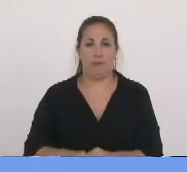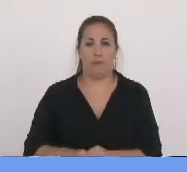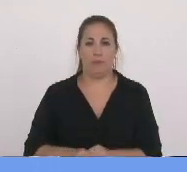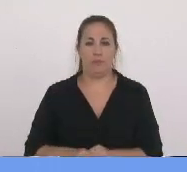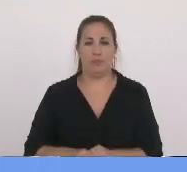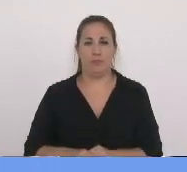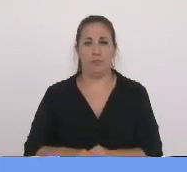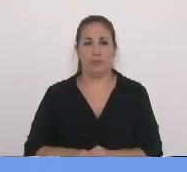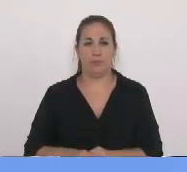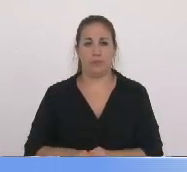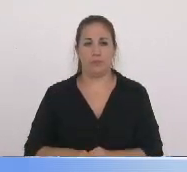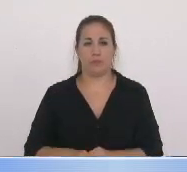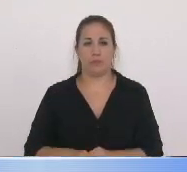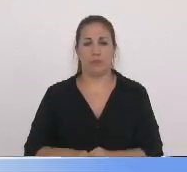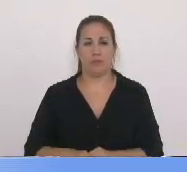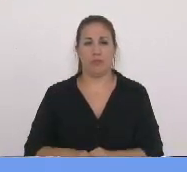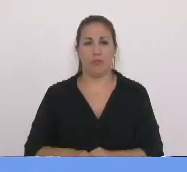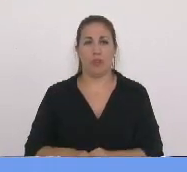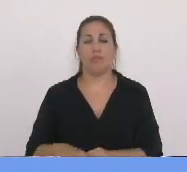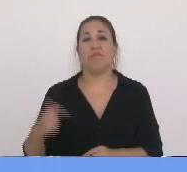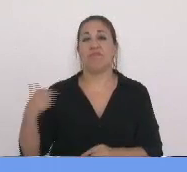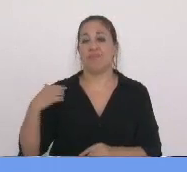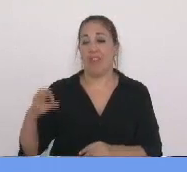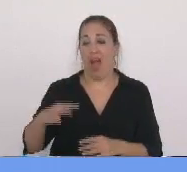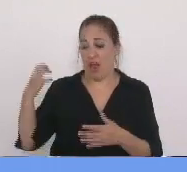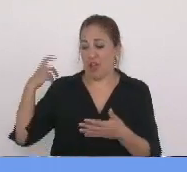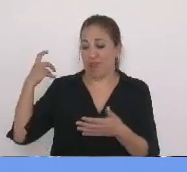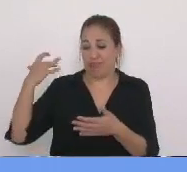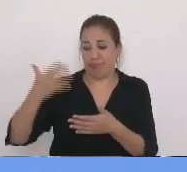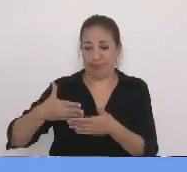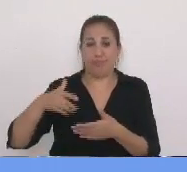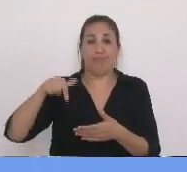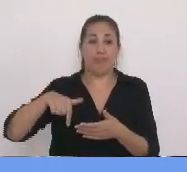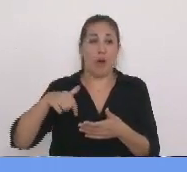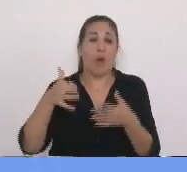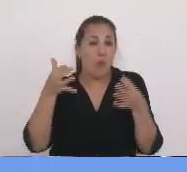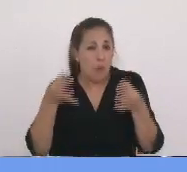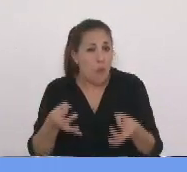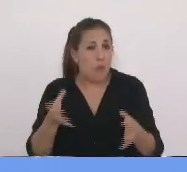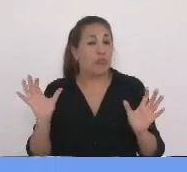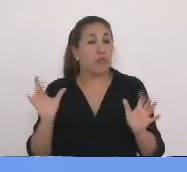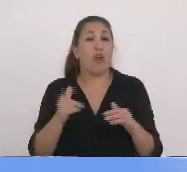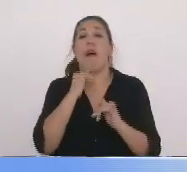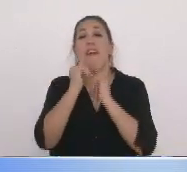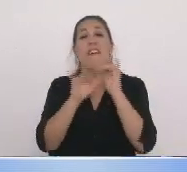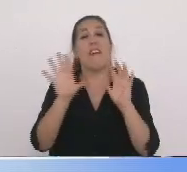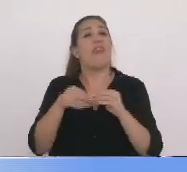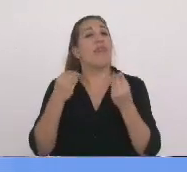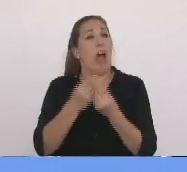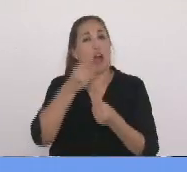en estos últimos años no es casual que según datos oficiales del propio